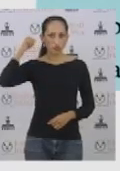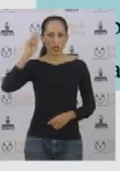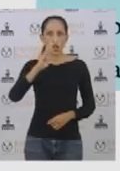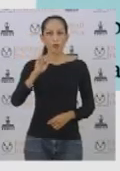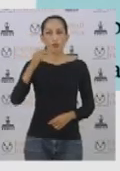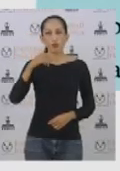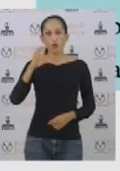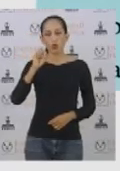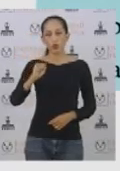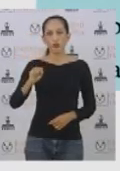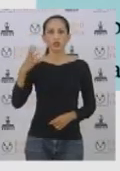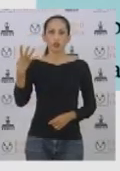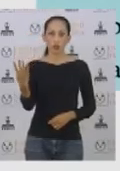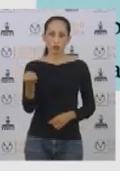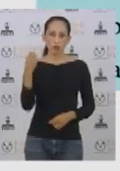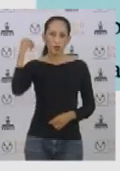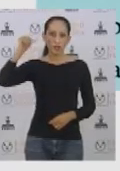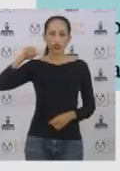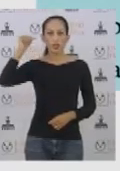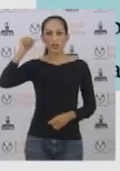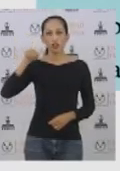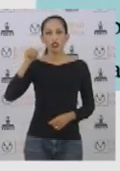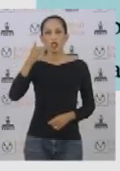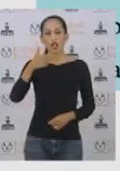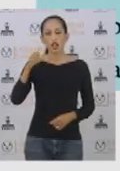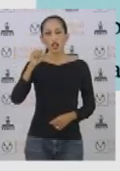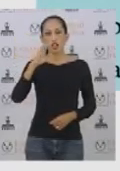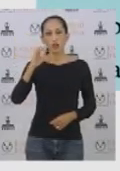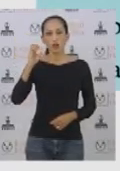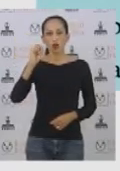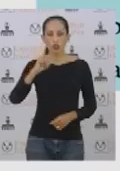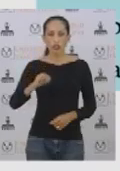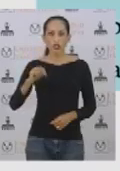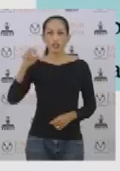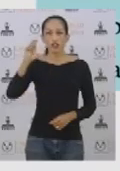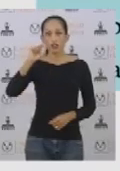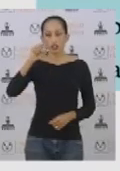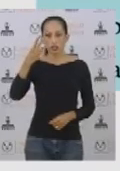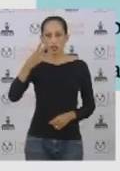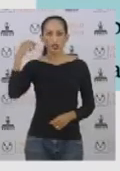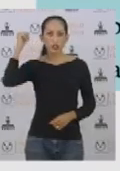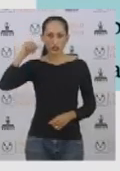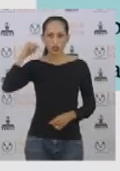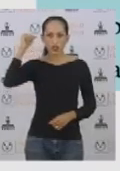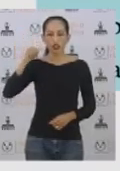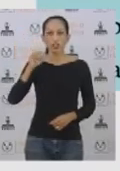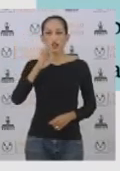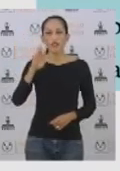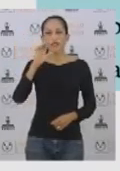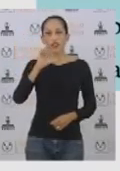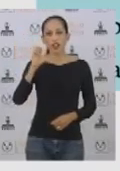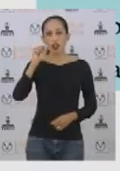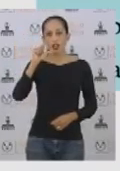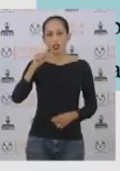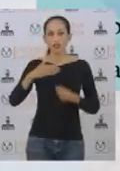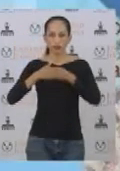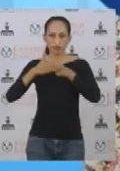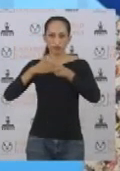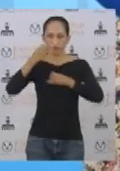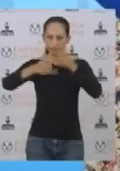IPN. El 9 de abril contra Halcones. Y el 23 de abril contra Frailes Tepeyac. Estos